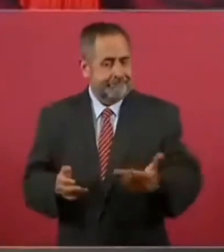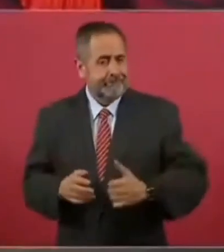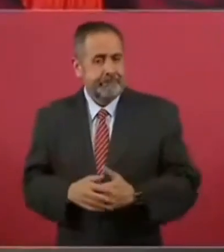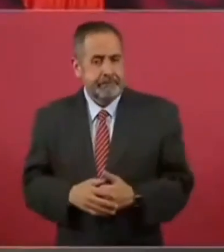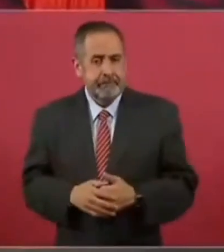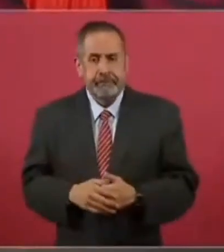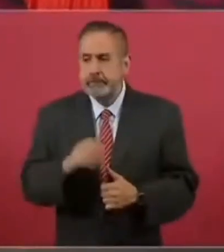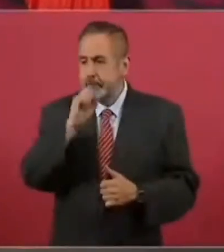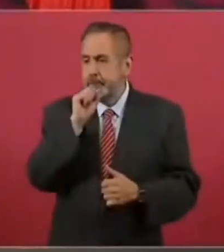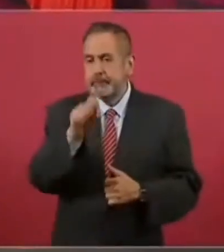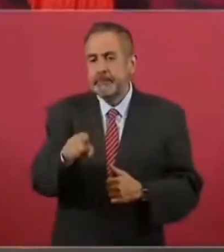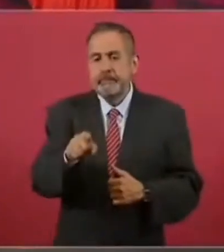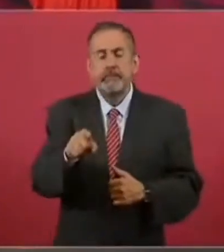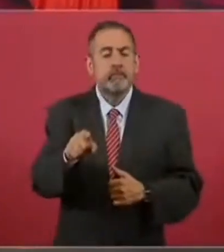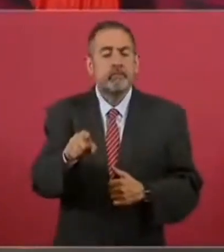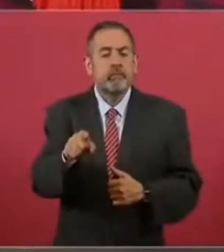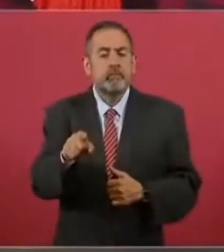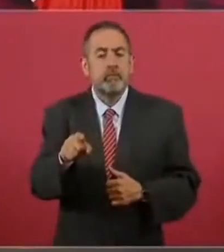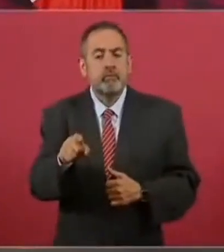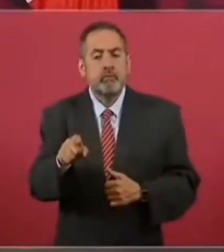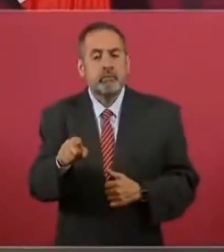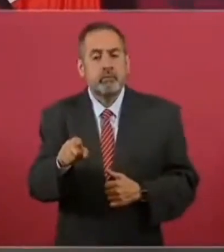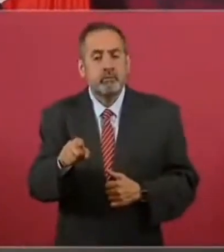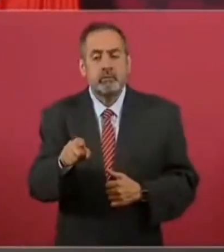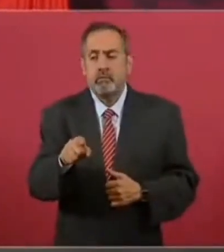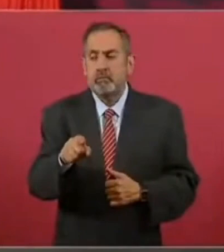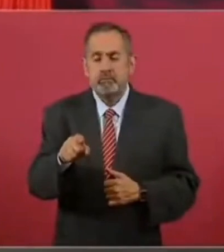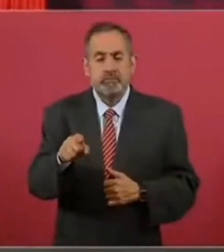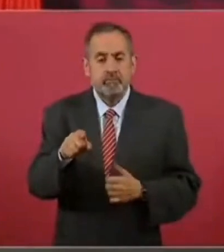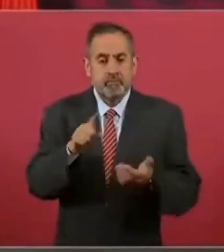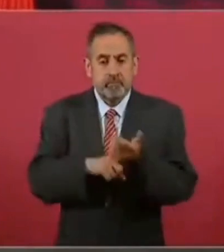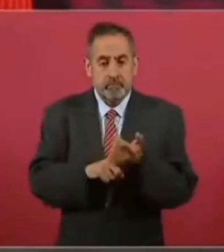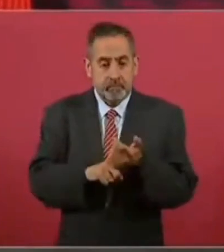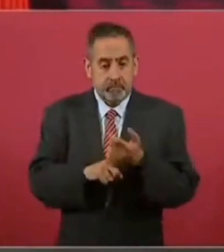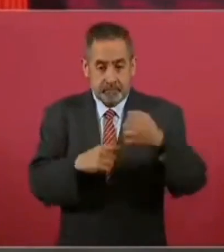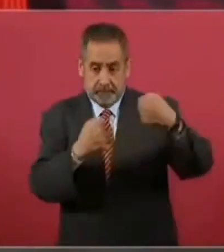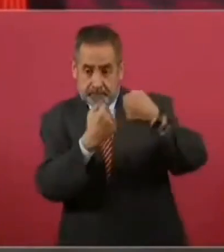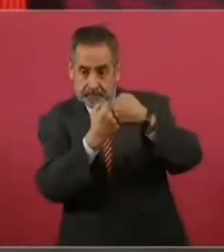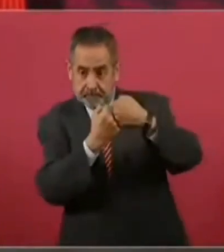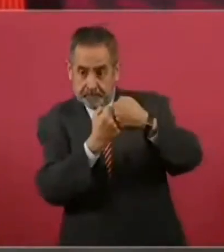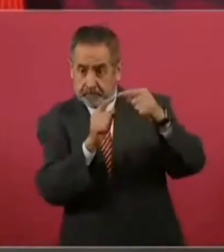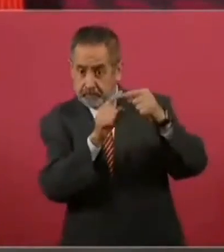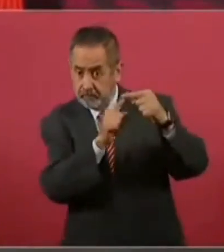Se comunican los puertos y la frontera.